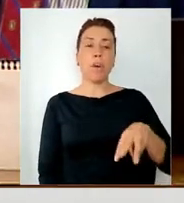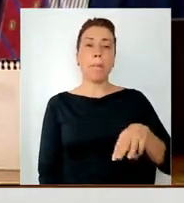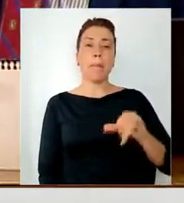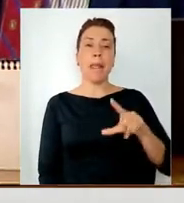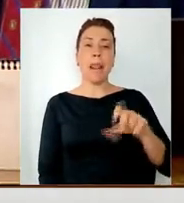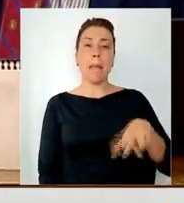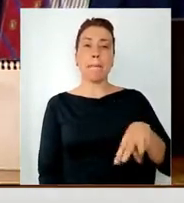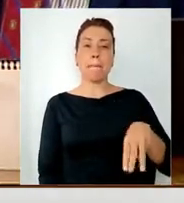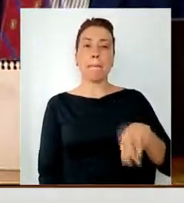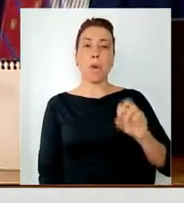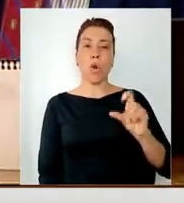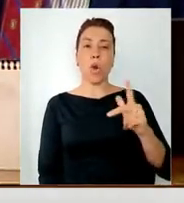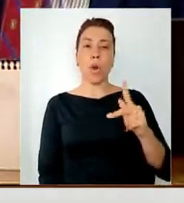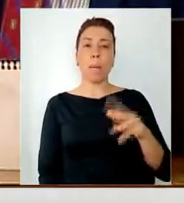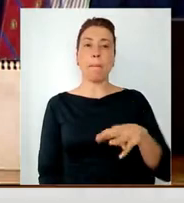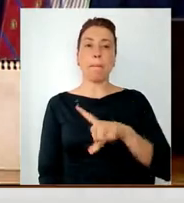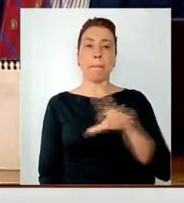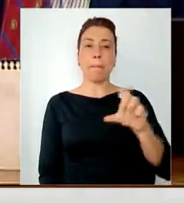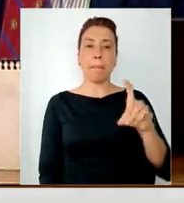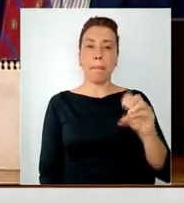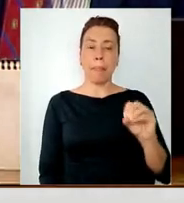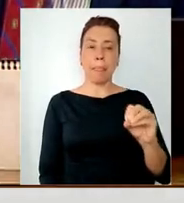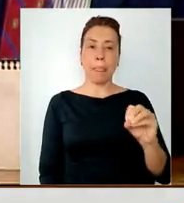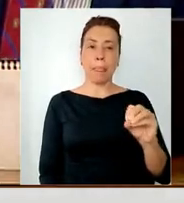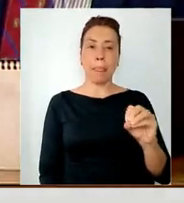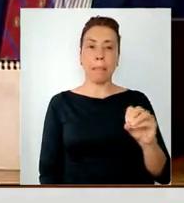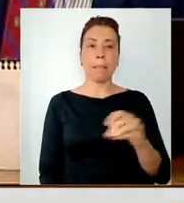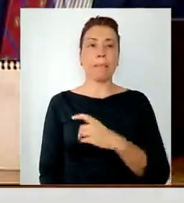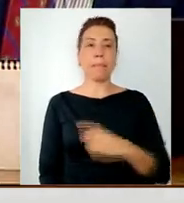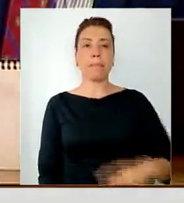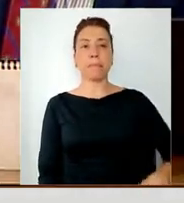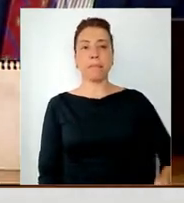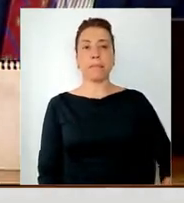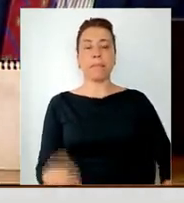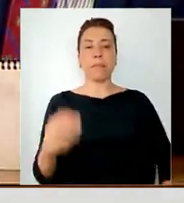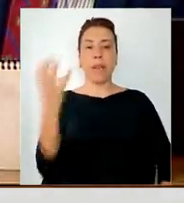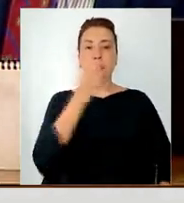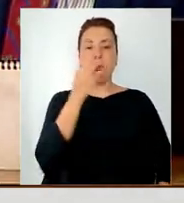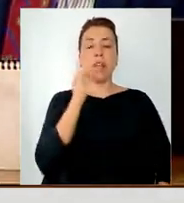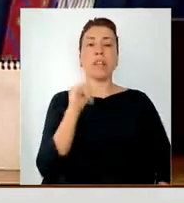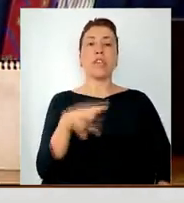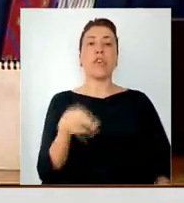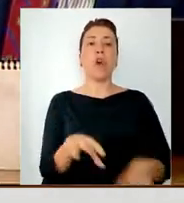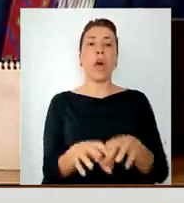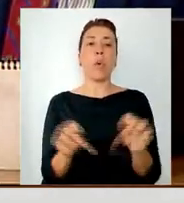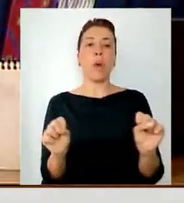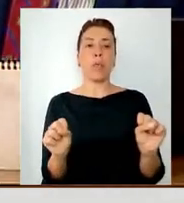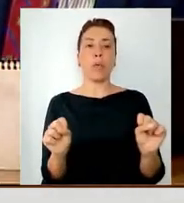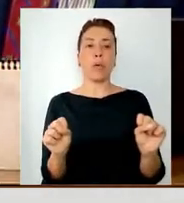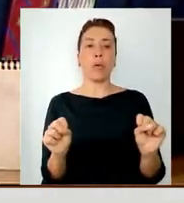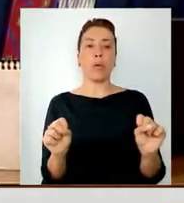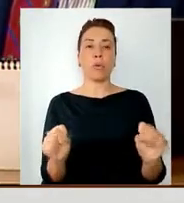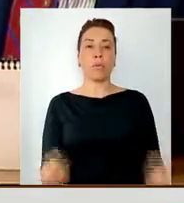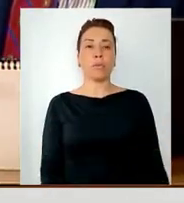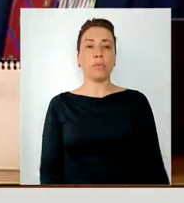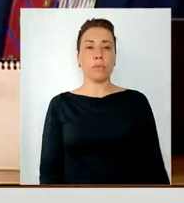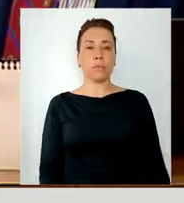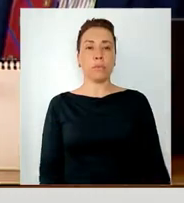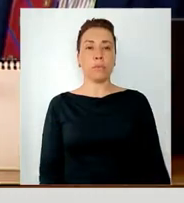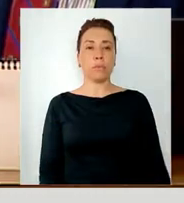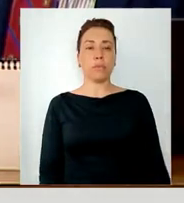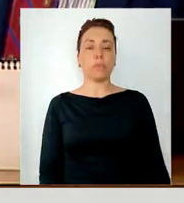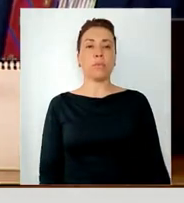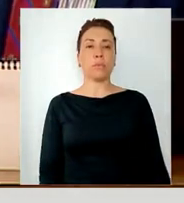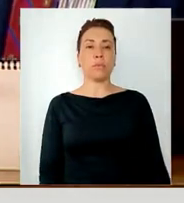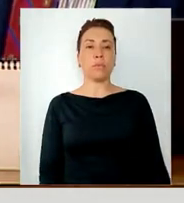diputado Miguel mellado y finalmente el diputado Jaime Naranjo habría acuerdo hay acuerdo